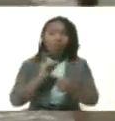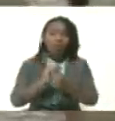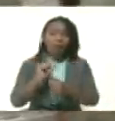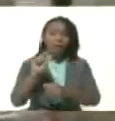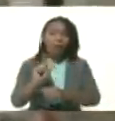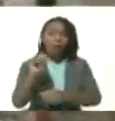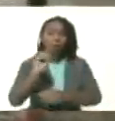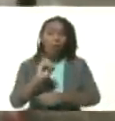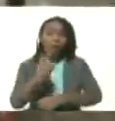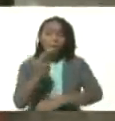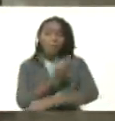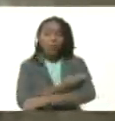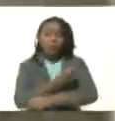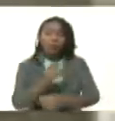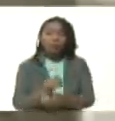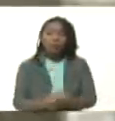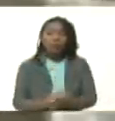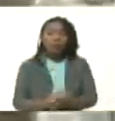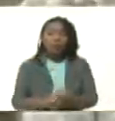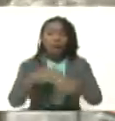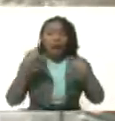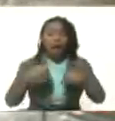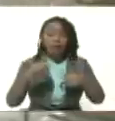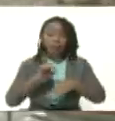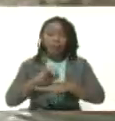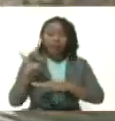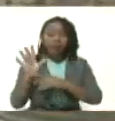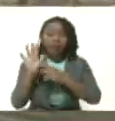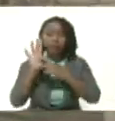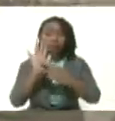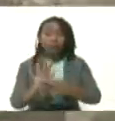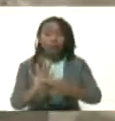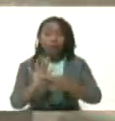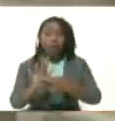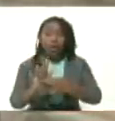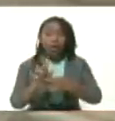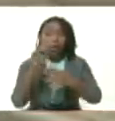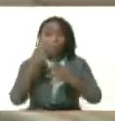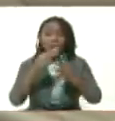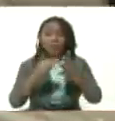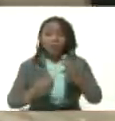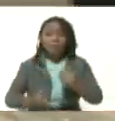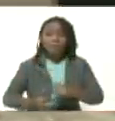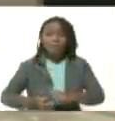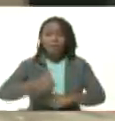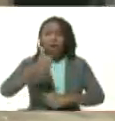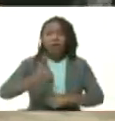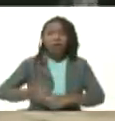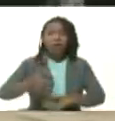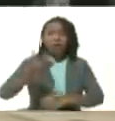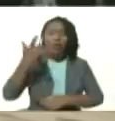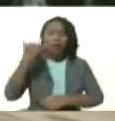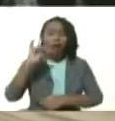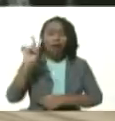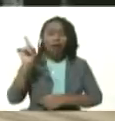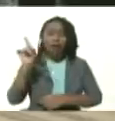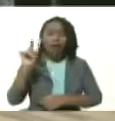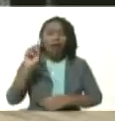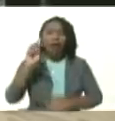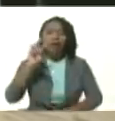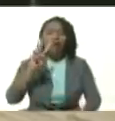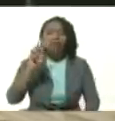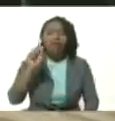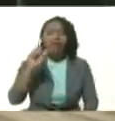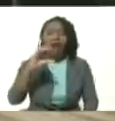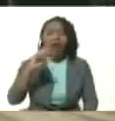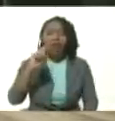inyectables. Para dejar como referencia los productos más emblemáticos, tenemos el Bactrón,